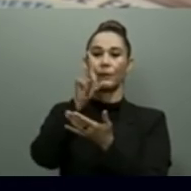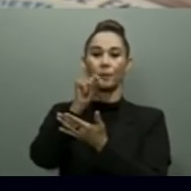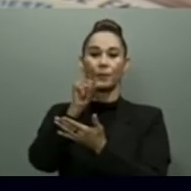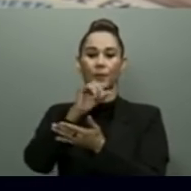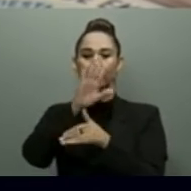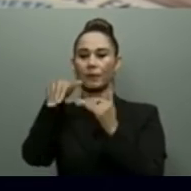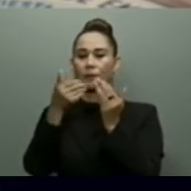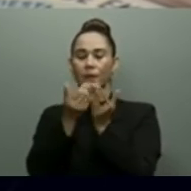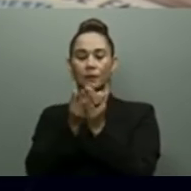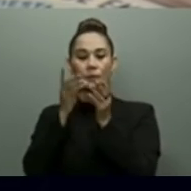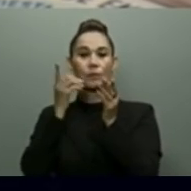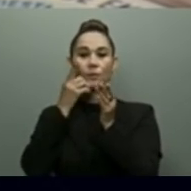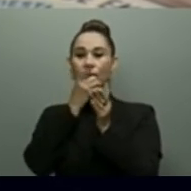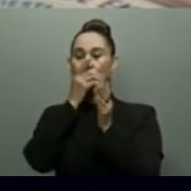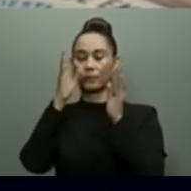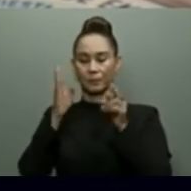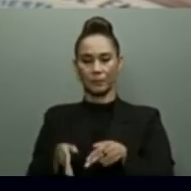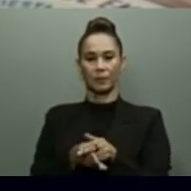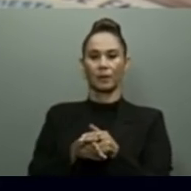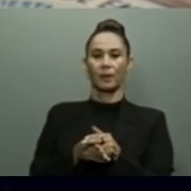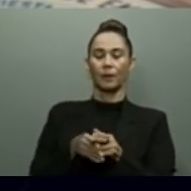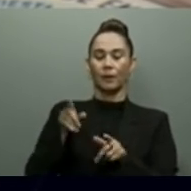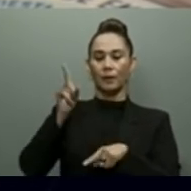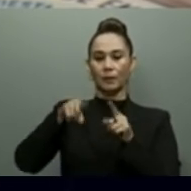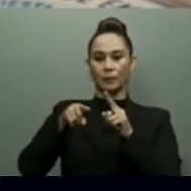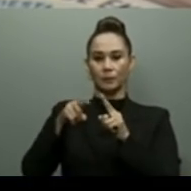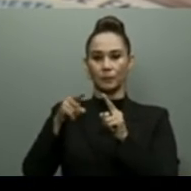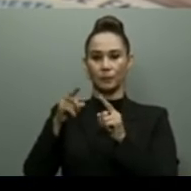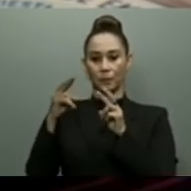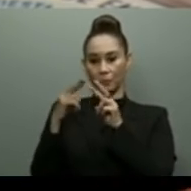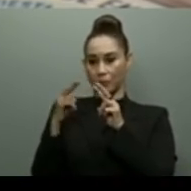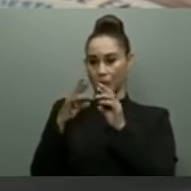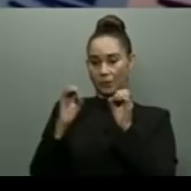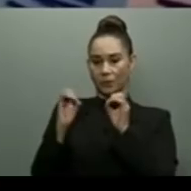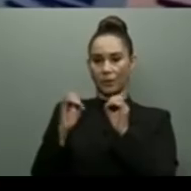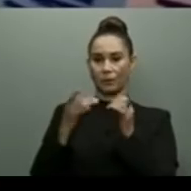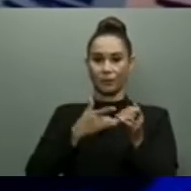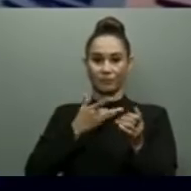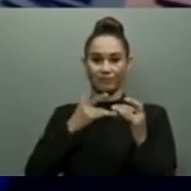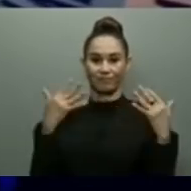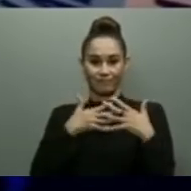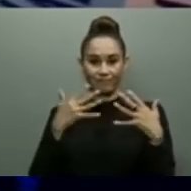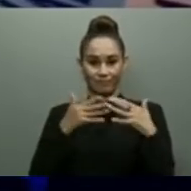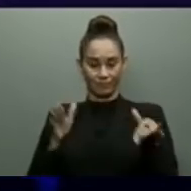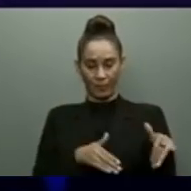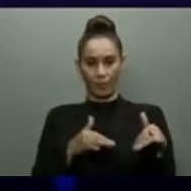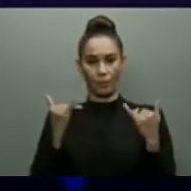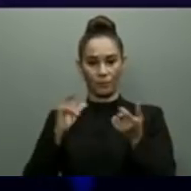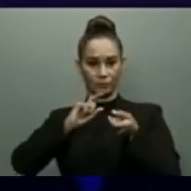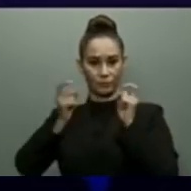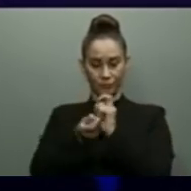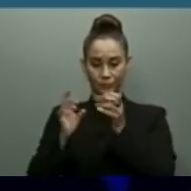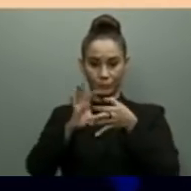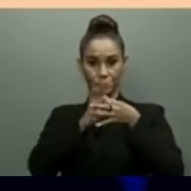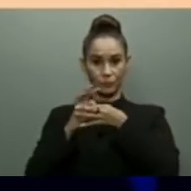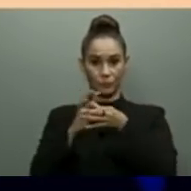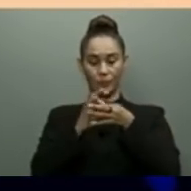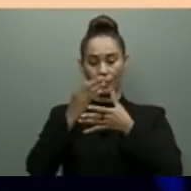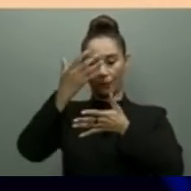población, por el desconocimiento, tenía un gran pánico sobre estos eventos. Únete a través de nuestra página